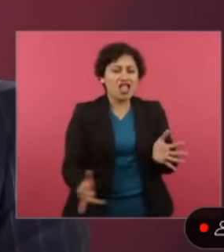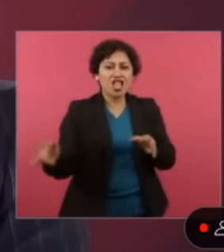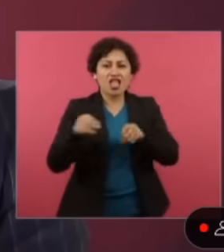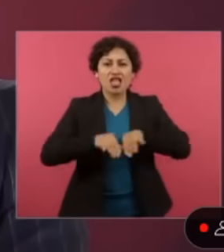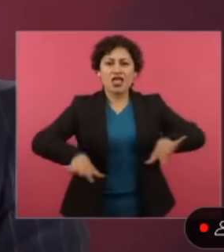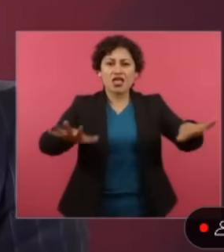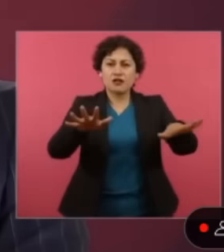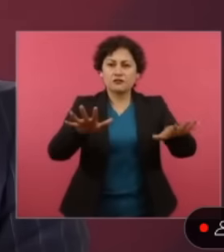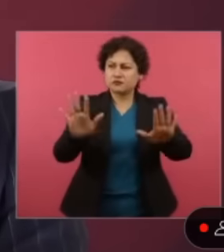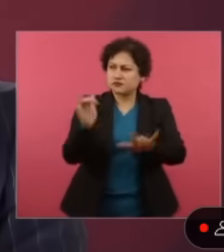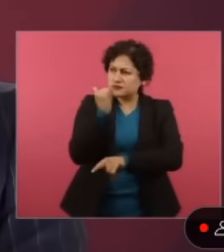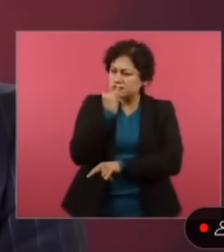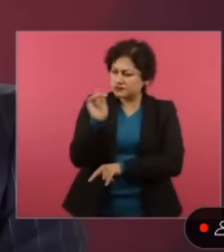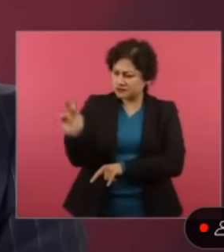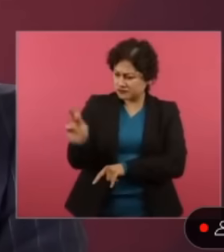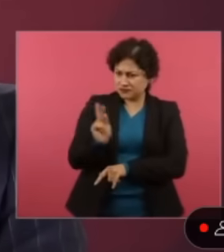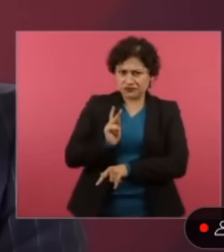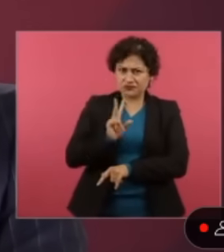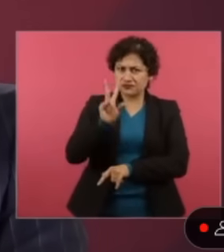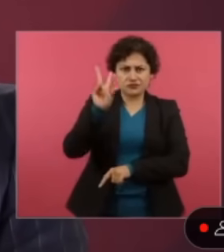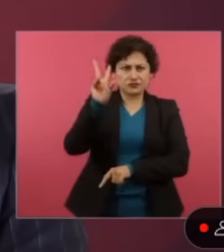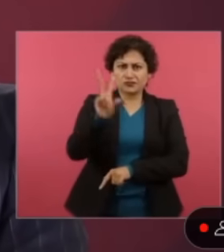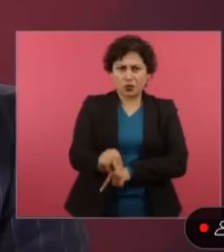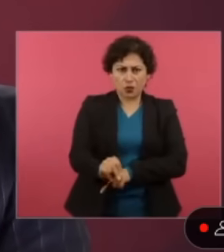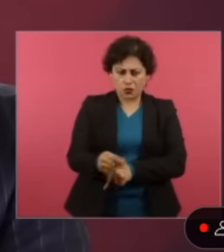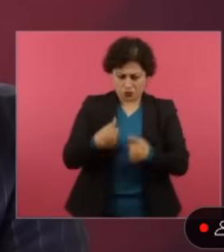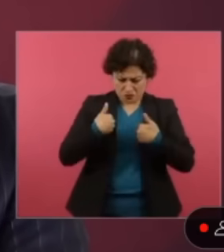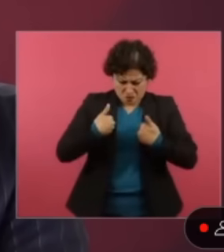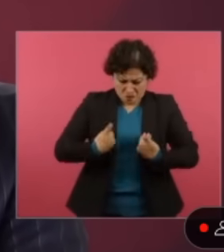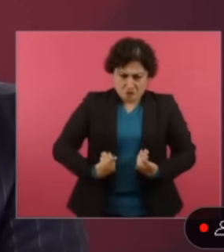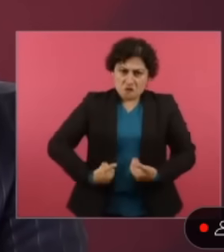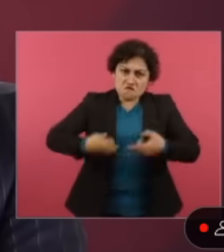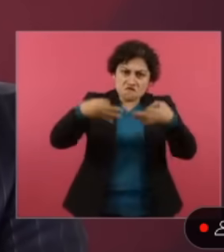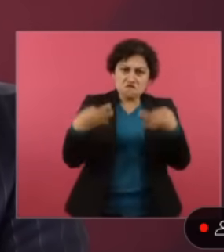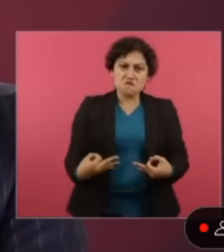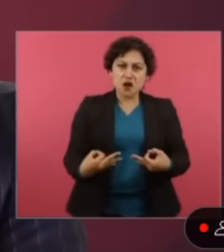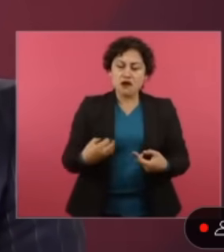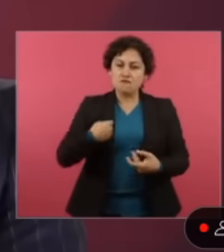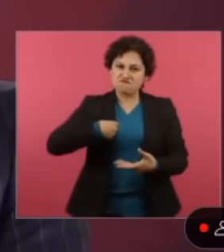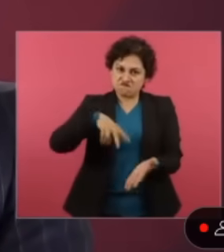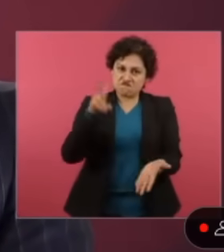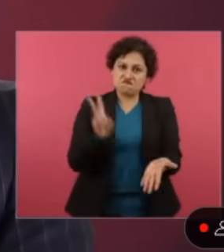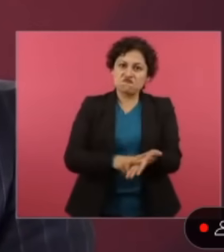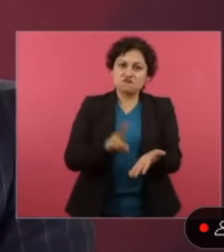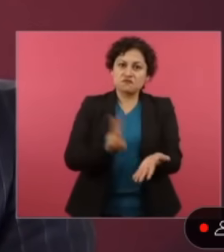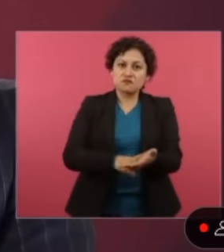yo tengo principios tengo ideales soy un hombre